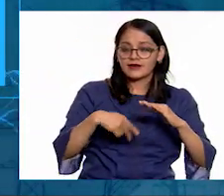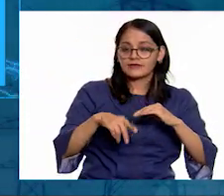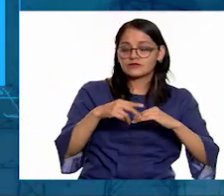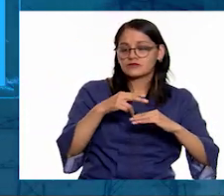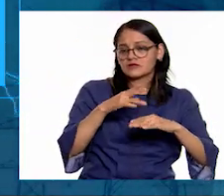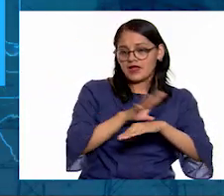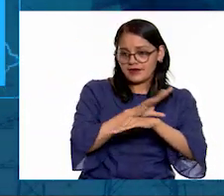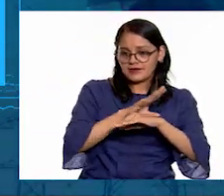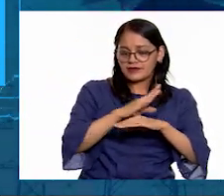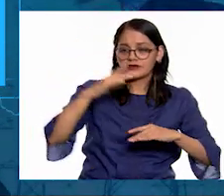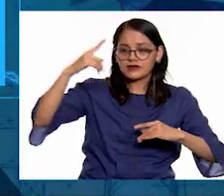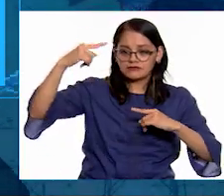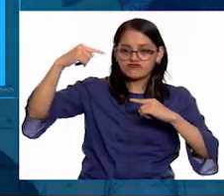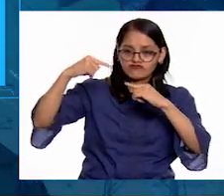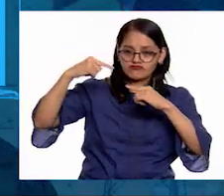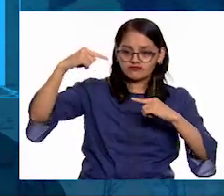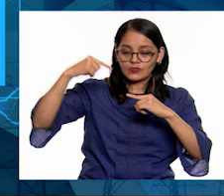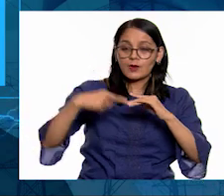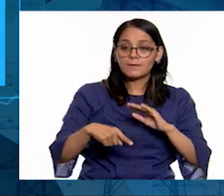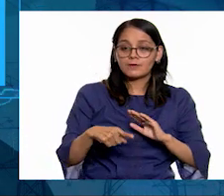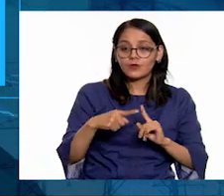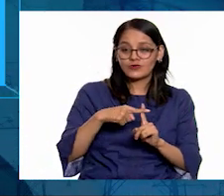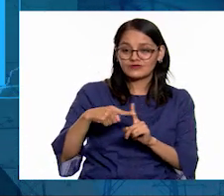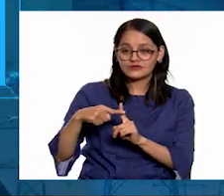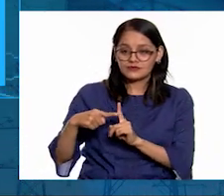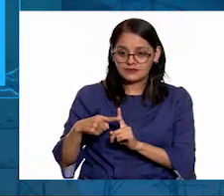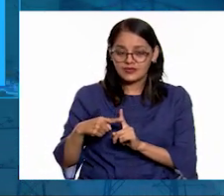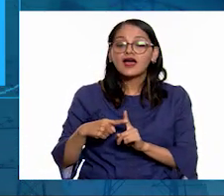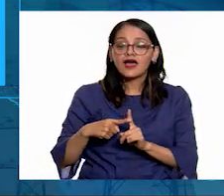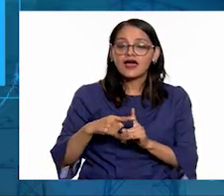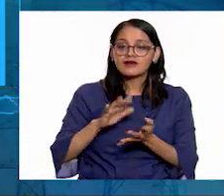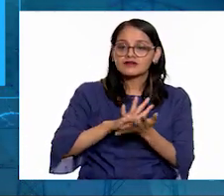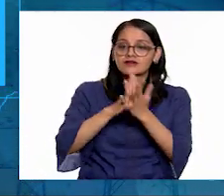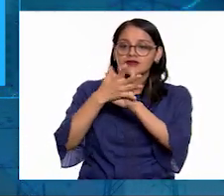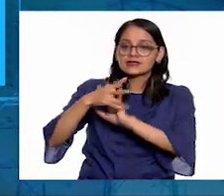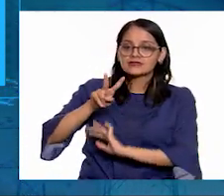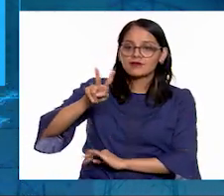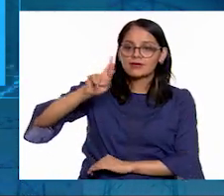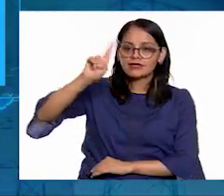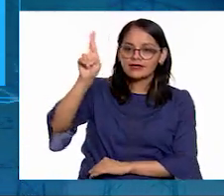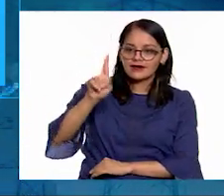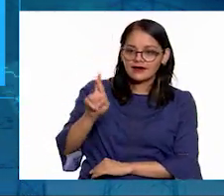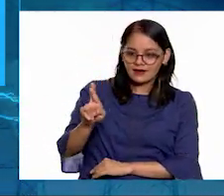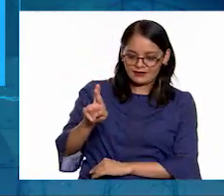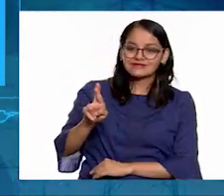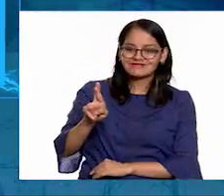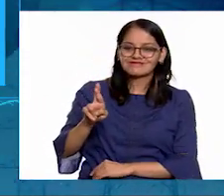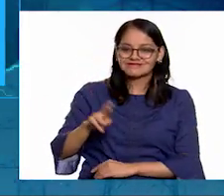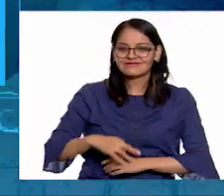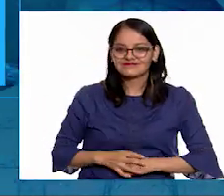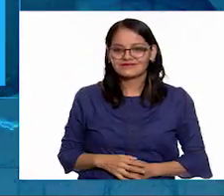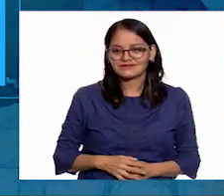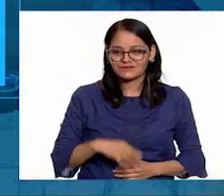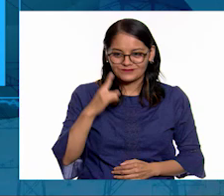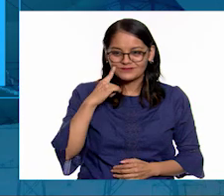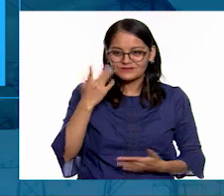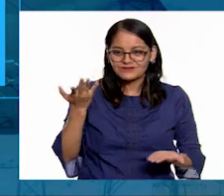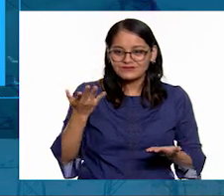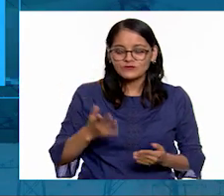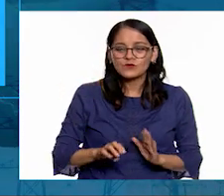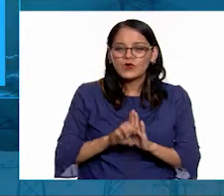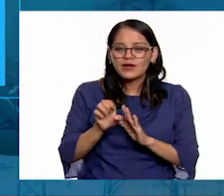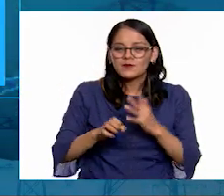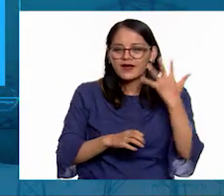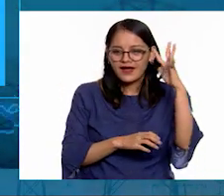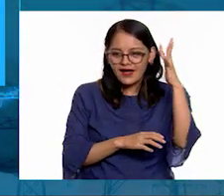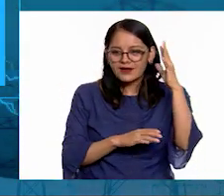positivas y, como hemos visto, aparece un chispazo entre la nube y una parte sobresaliente de la Tierra, como un